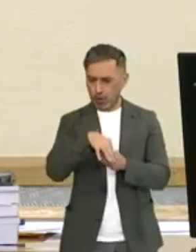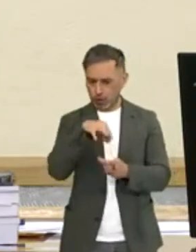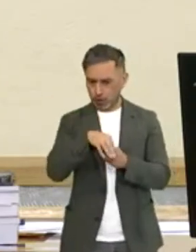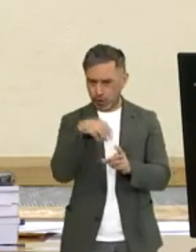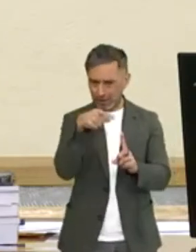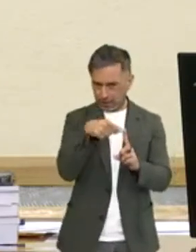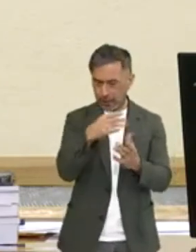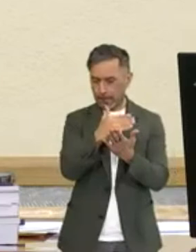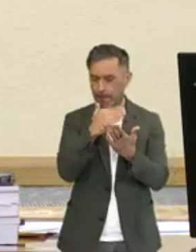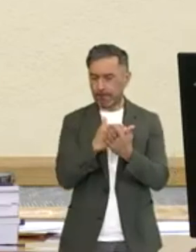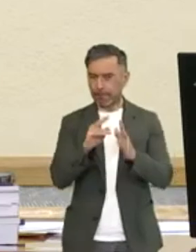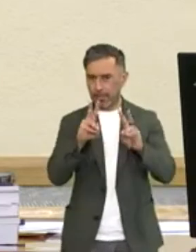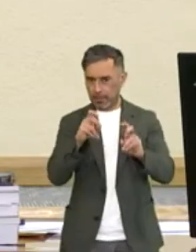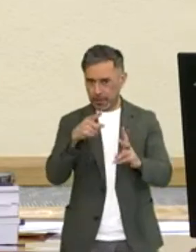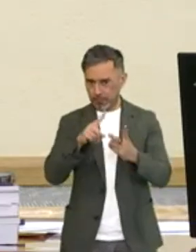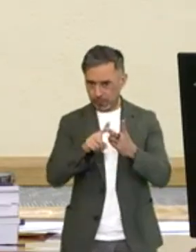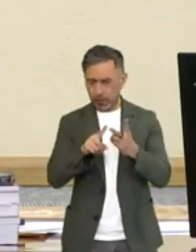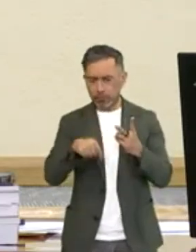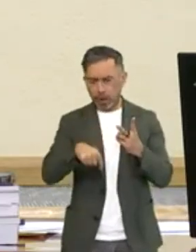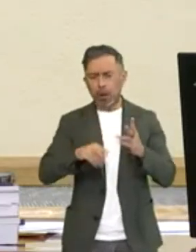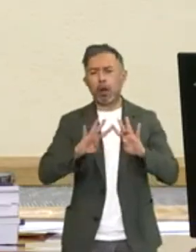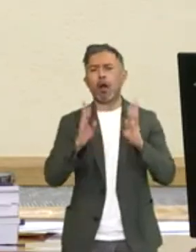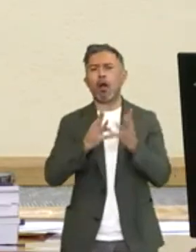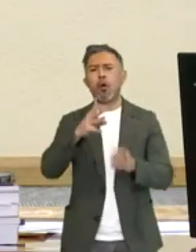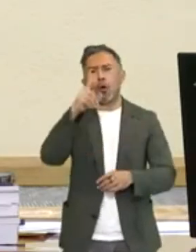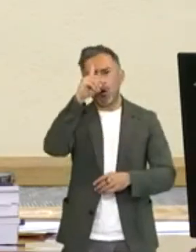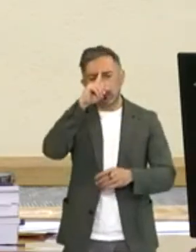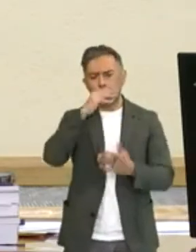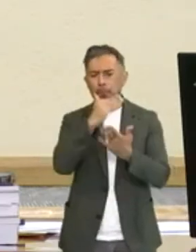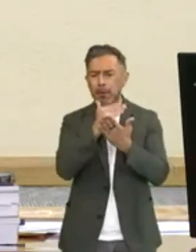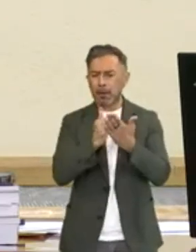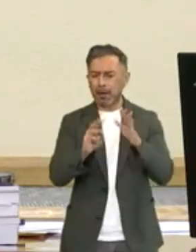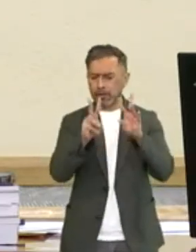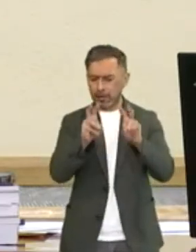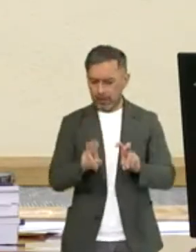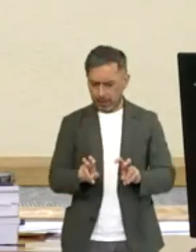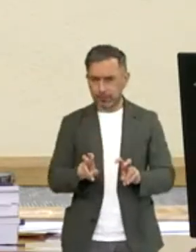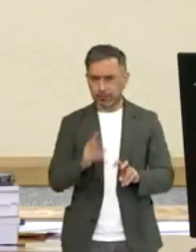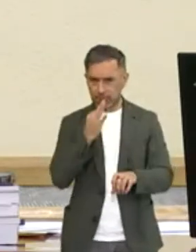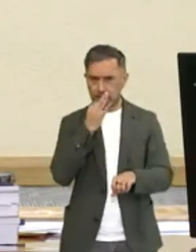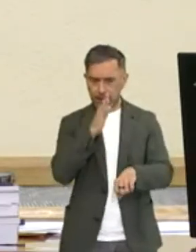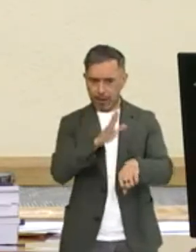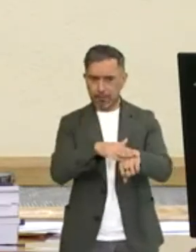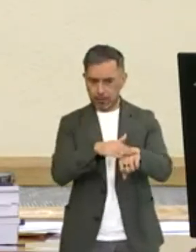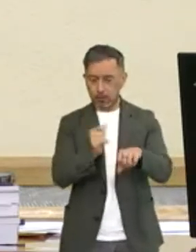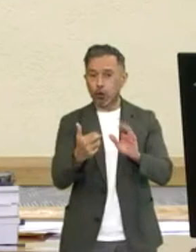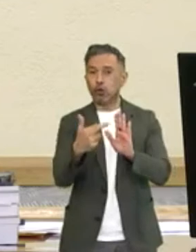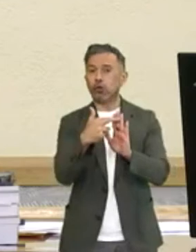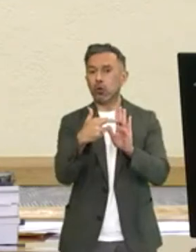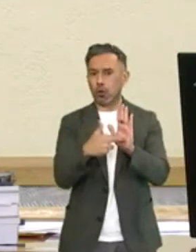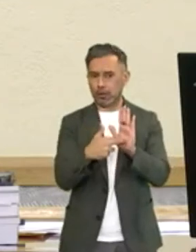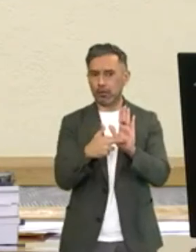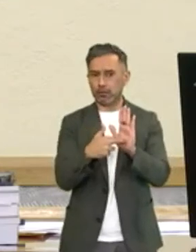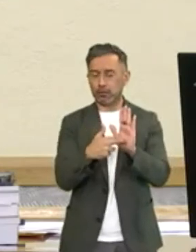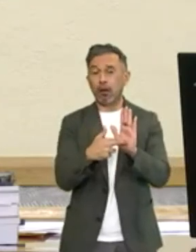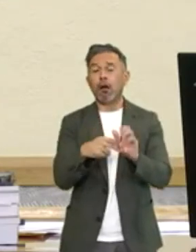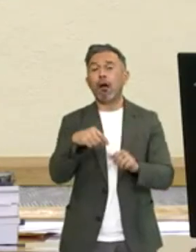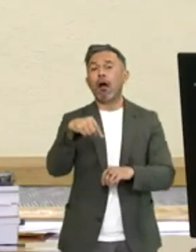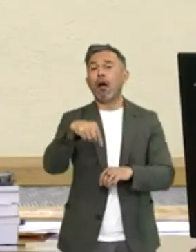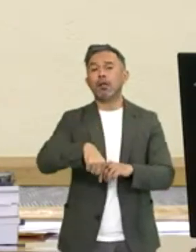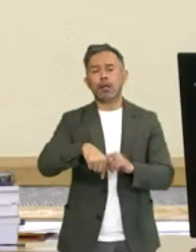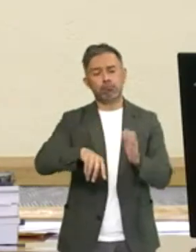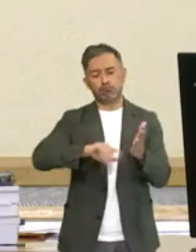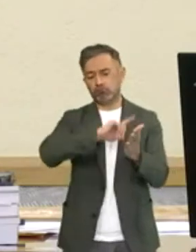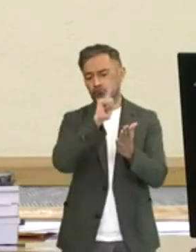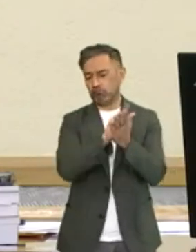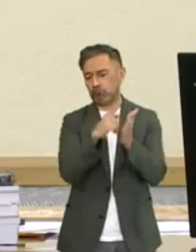punto, y en todos los que este Consejo tenga que tomar en adelante para instrumentar estas normas. Porque aquí no vamos a dejar de aplicar la